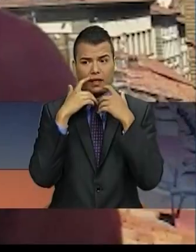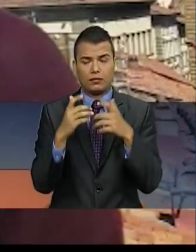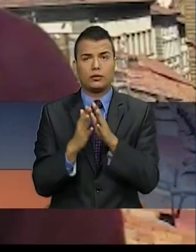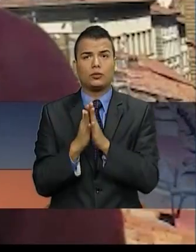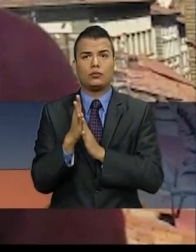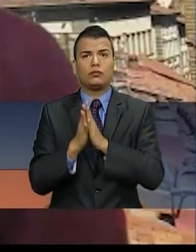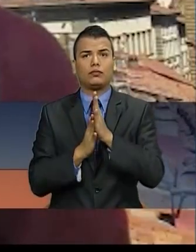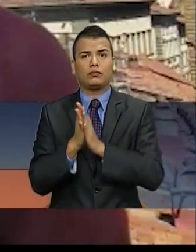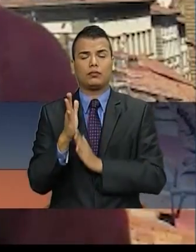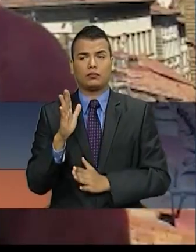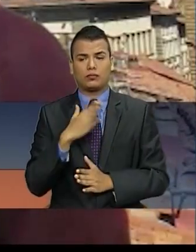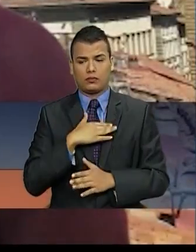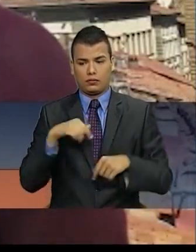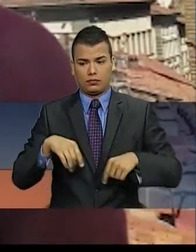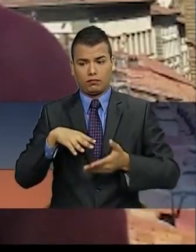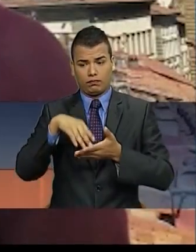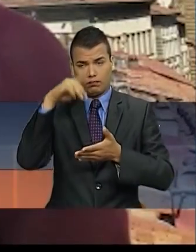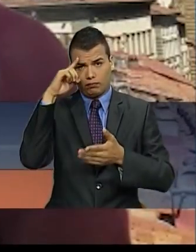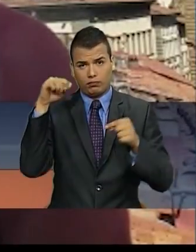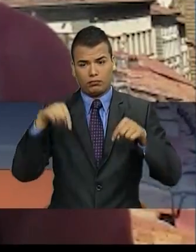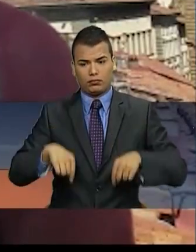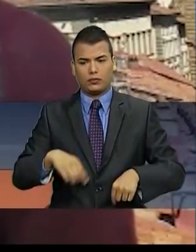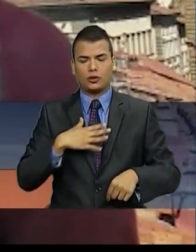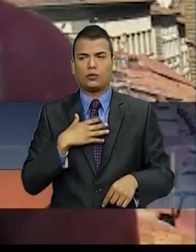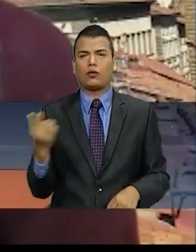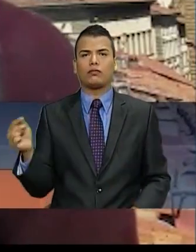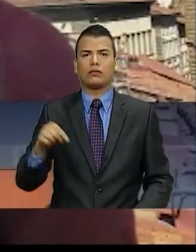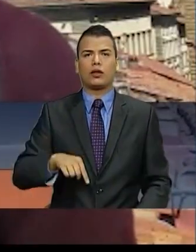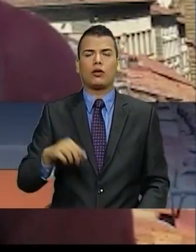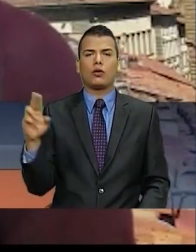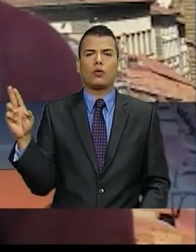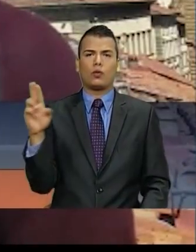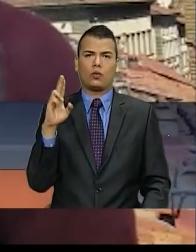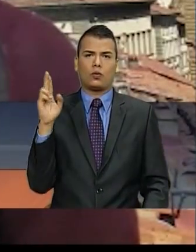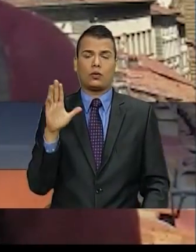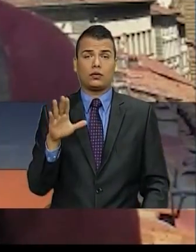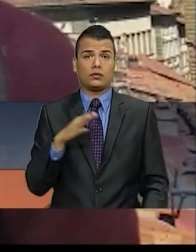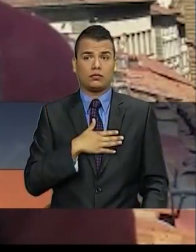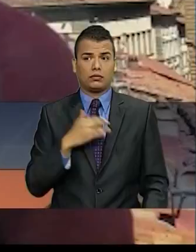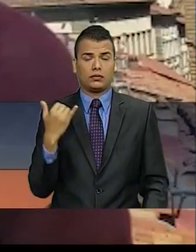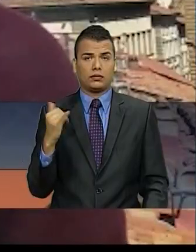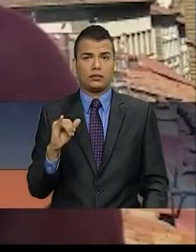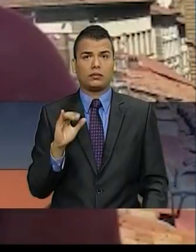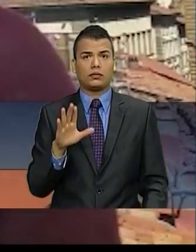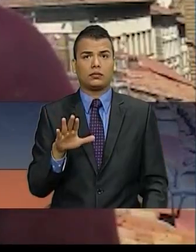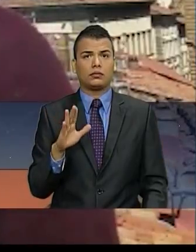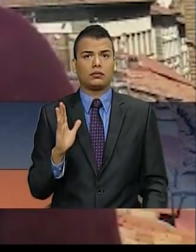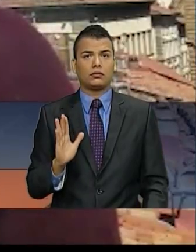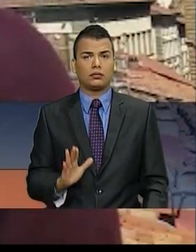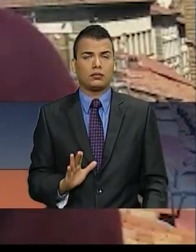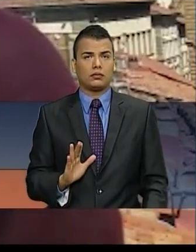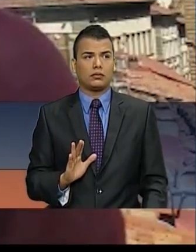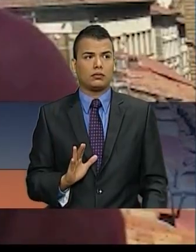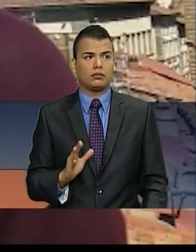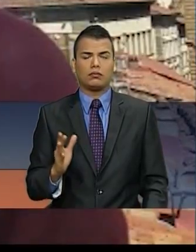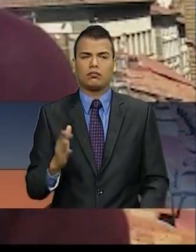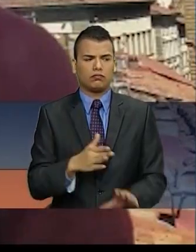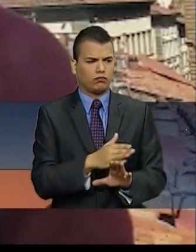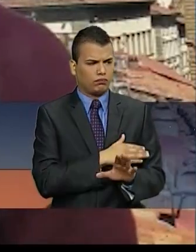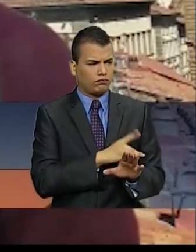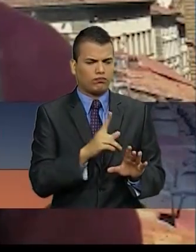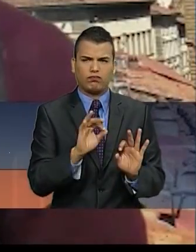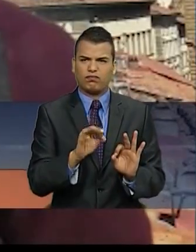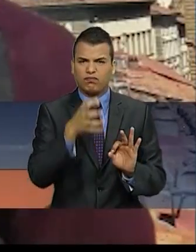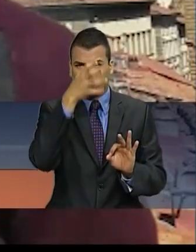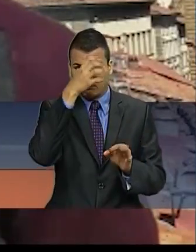escuela. Si bien cuando yo llego a Uruguay ya venía teniendo una preparación en Colombia. Yo